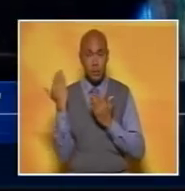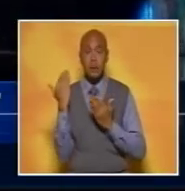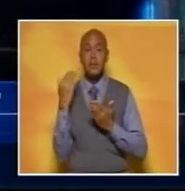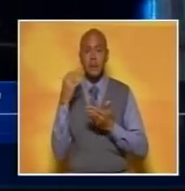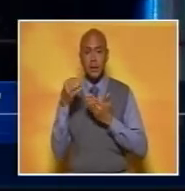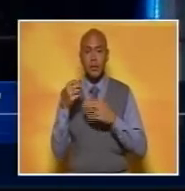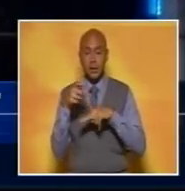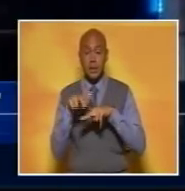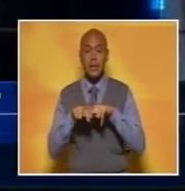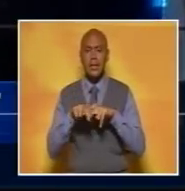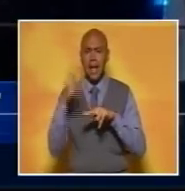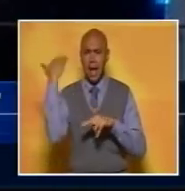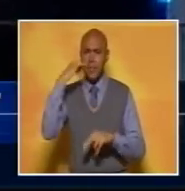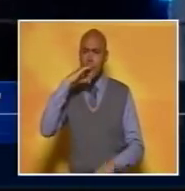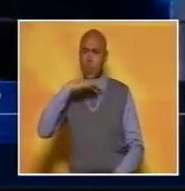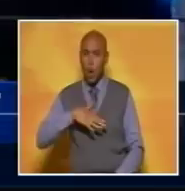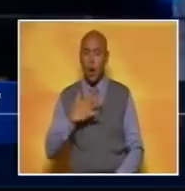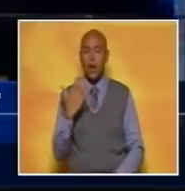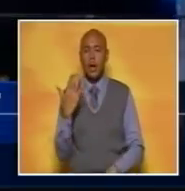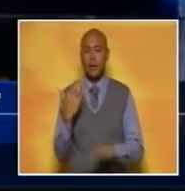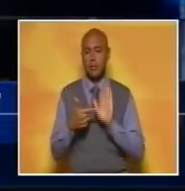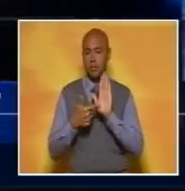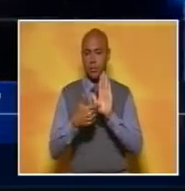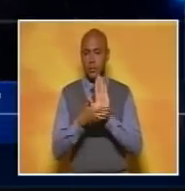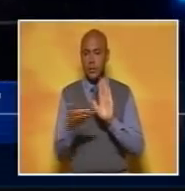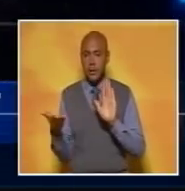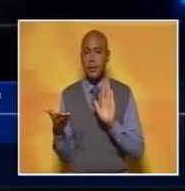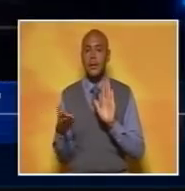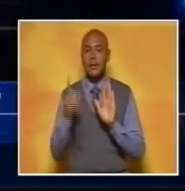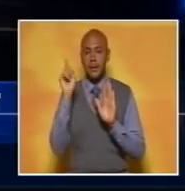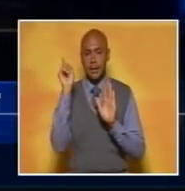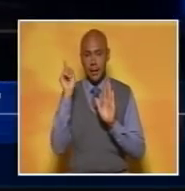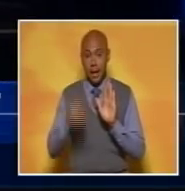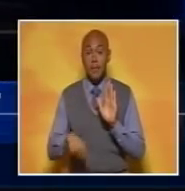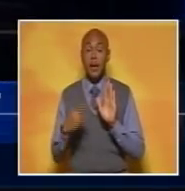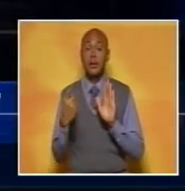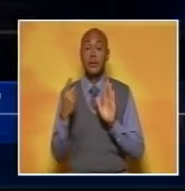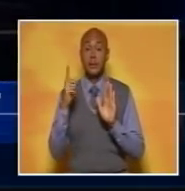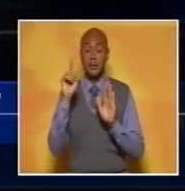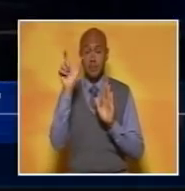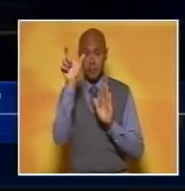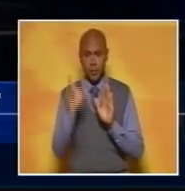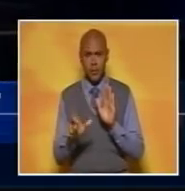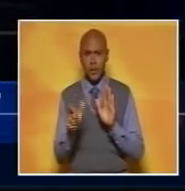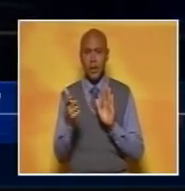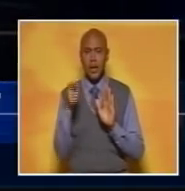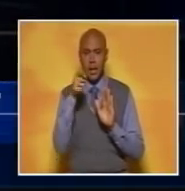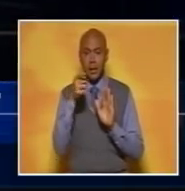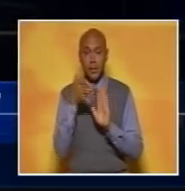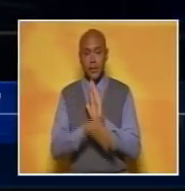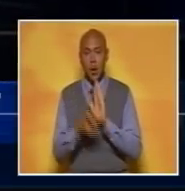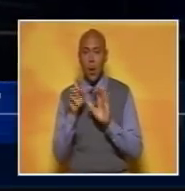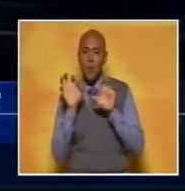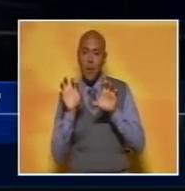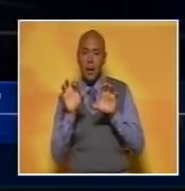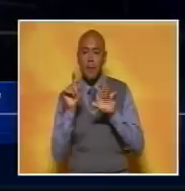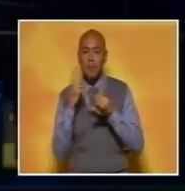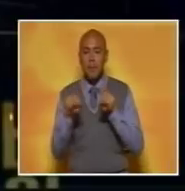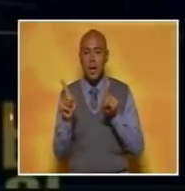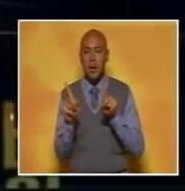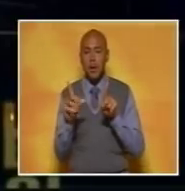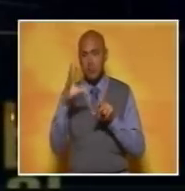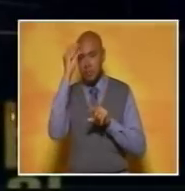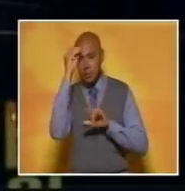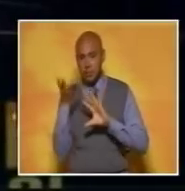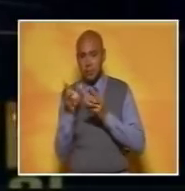a recrear la escena antes de por el premio y también agregó que hubo un momento en el que fue una broma, pero esa broma la